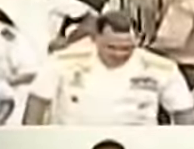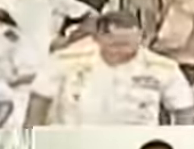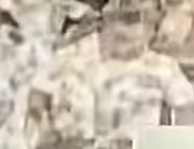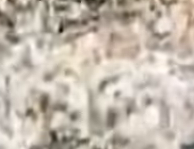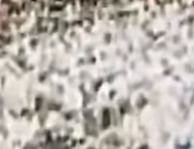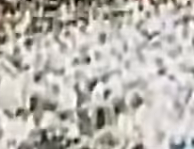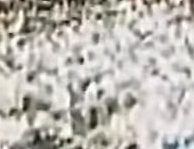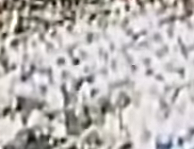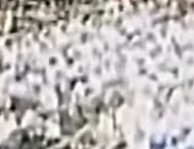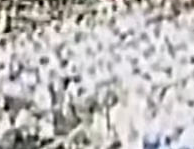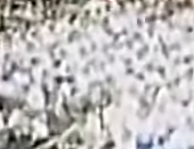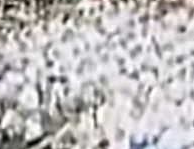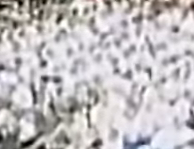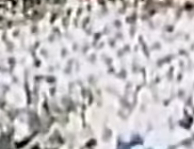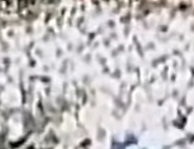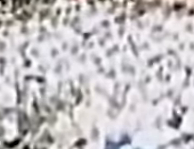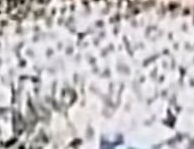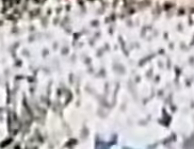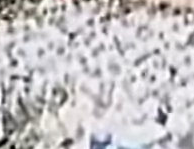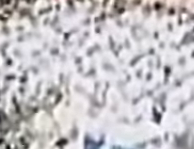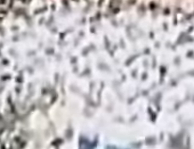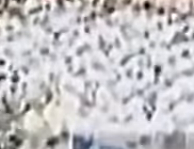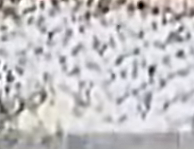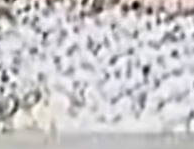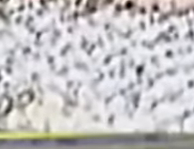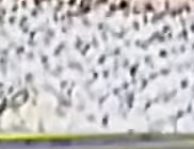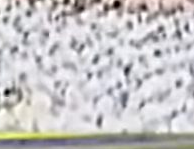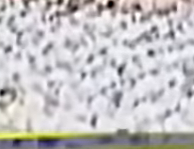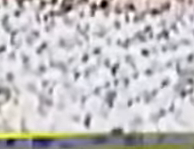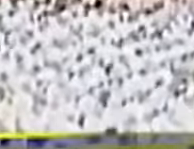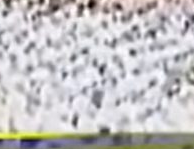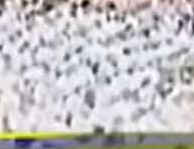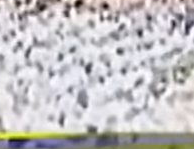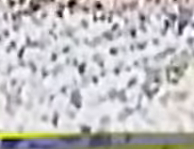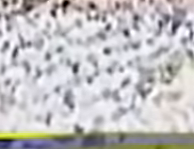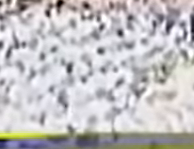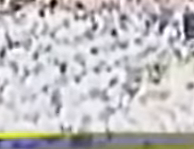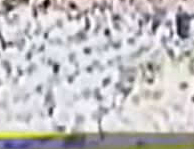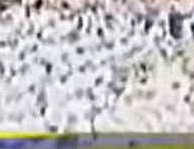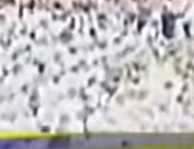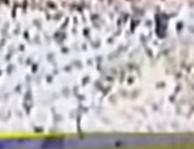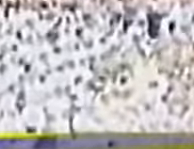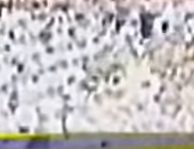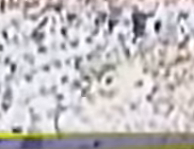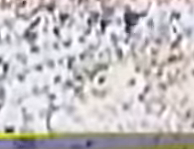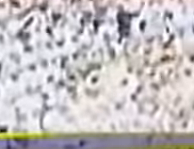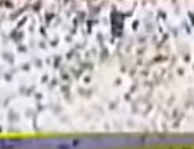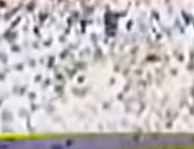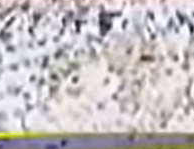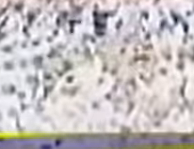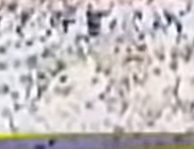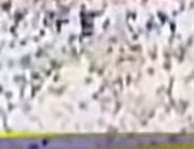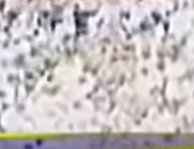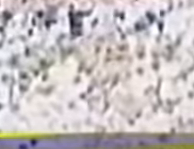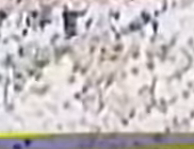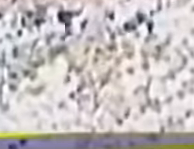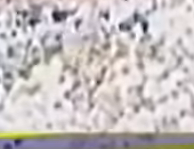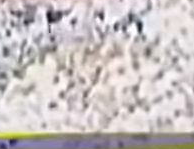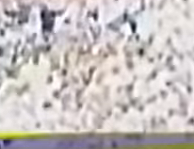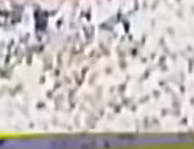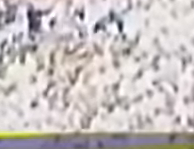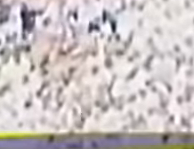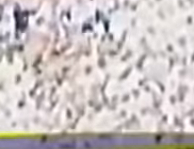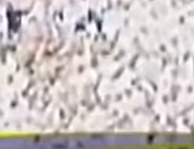Las palabras del presidente constitucional de la República Bolivariana de Venezuela, Nicolás Maduro, en este importante encuentro